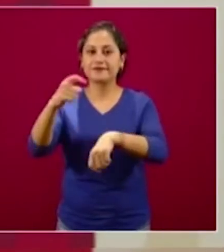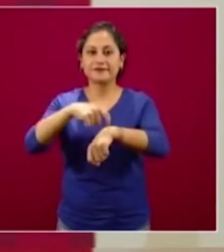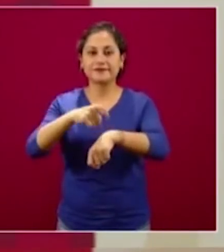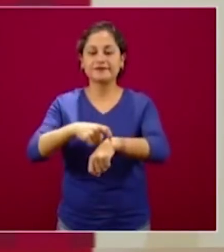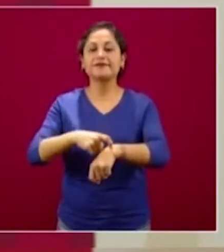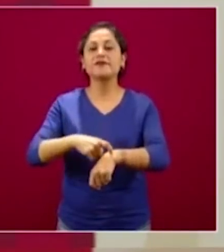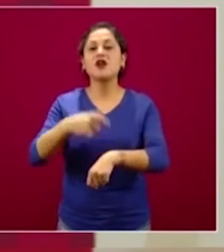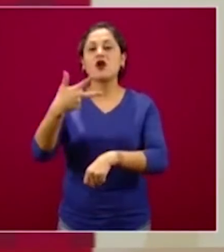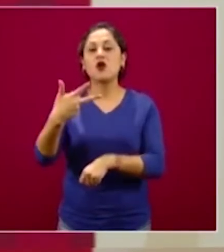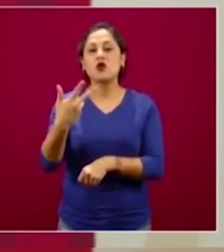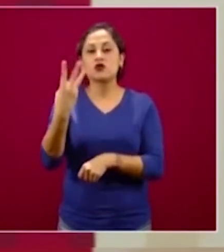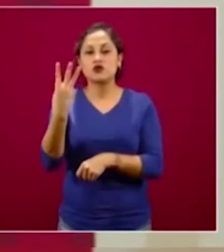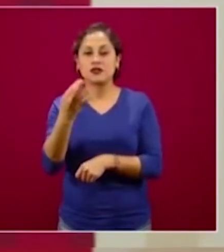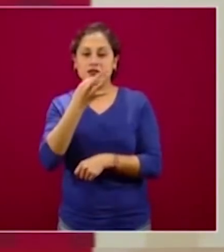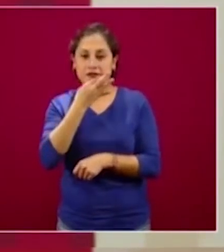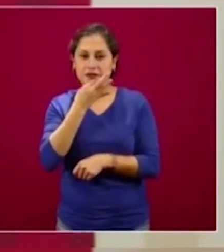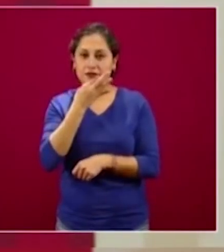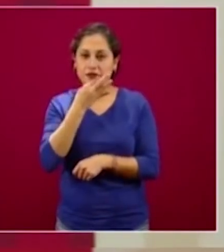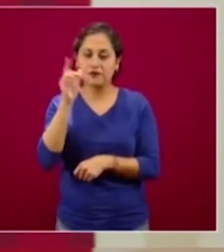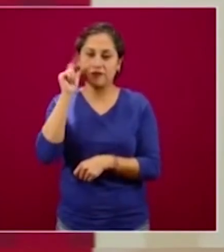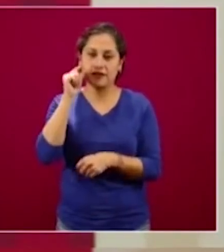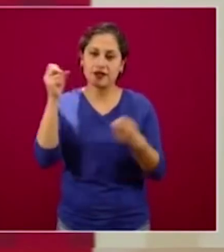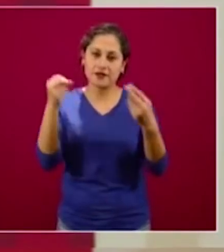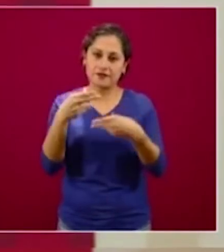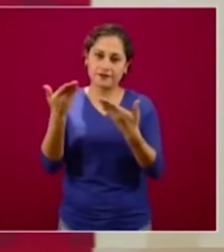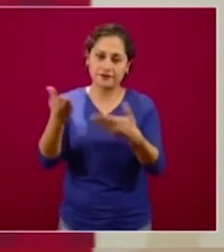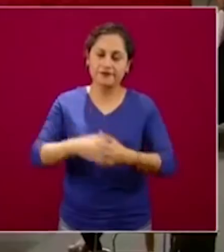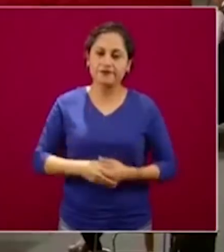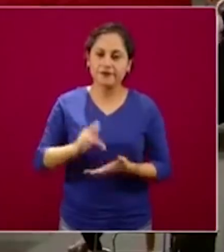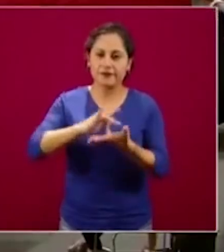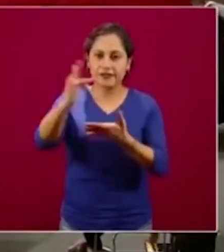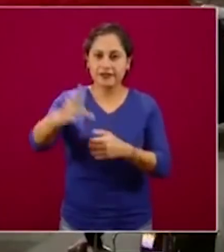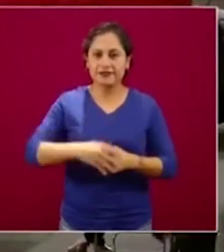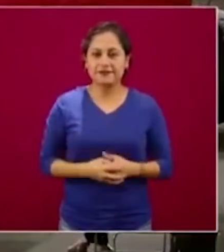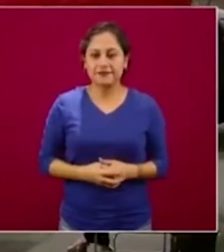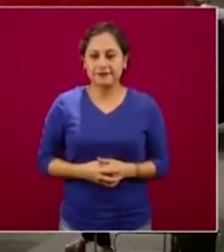20:03. Mañana, Olinka, todos ustedes. Gracias. ¿Y usted?